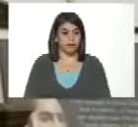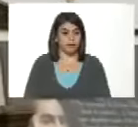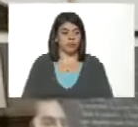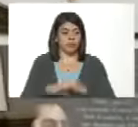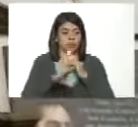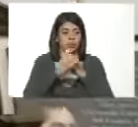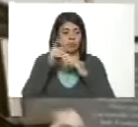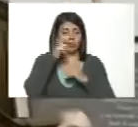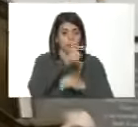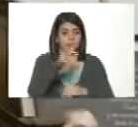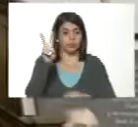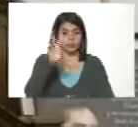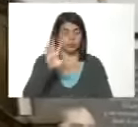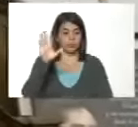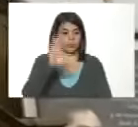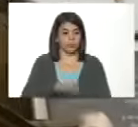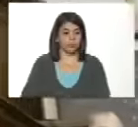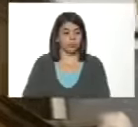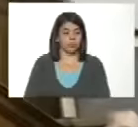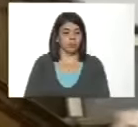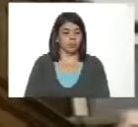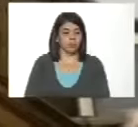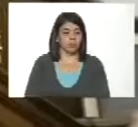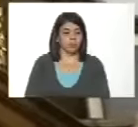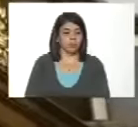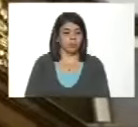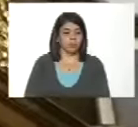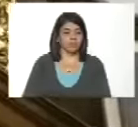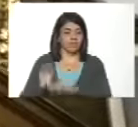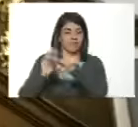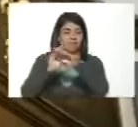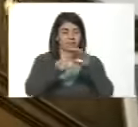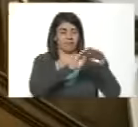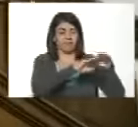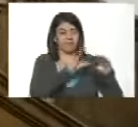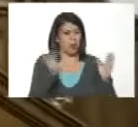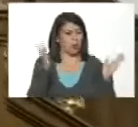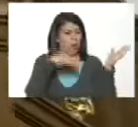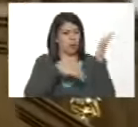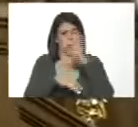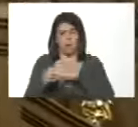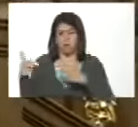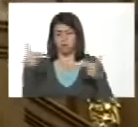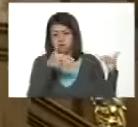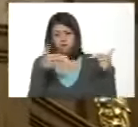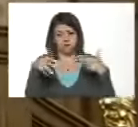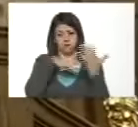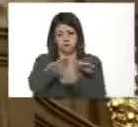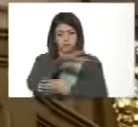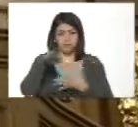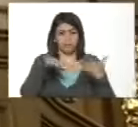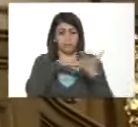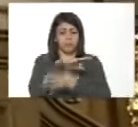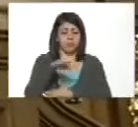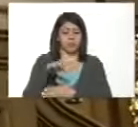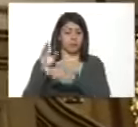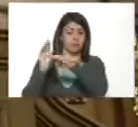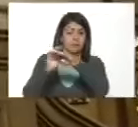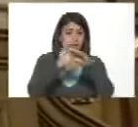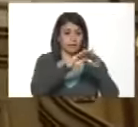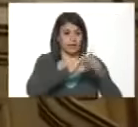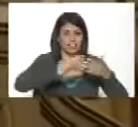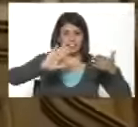y contra el pueblo de Venezuela. Hicieron llamados a la violencia, hicieron llamados